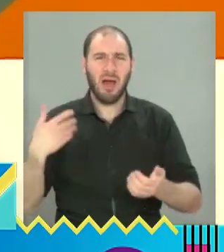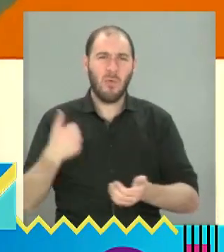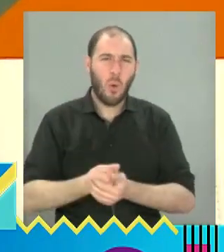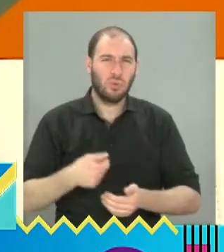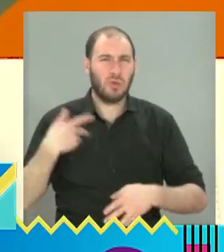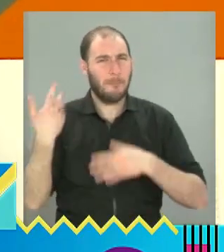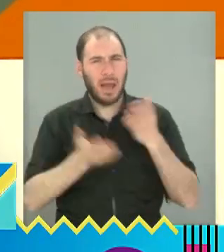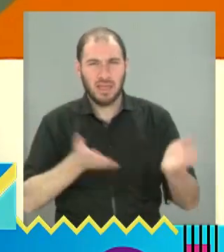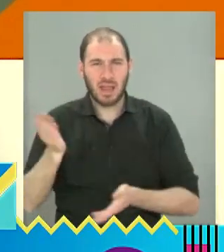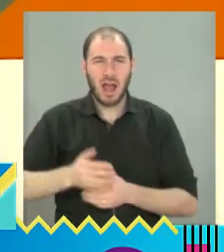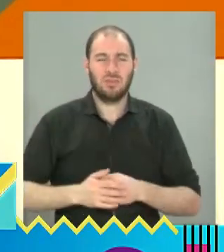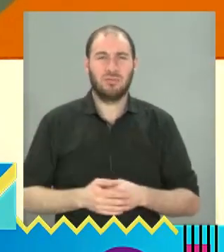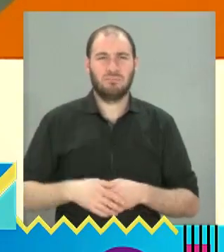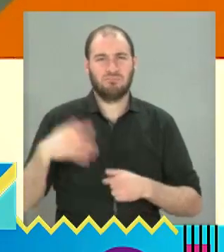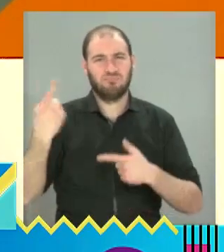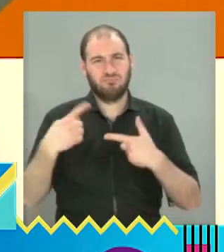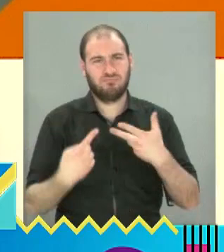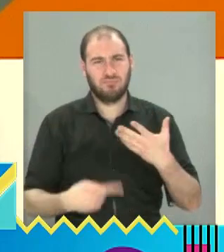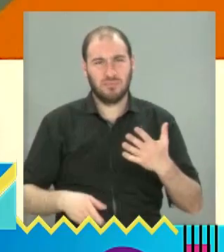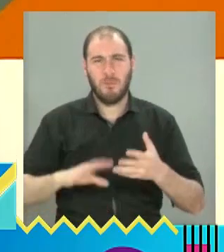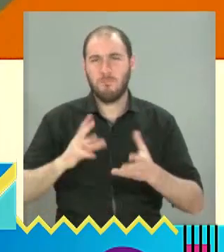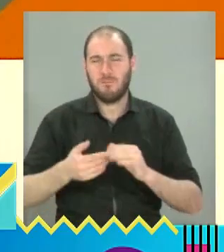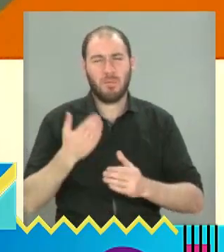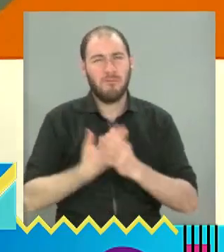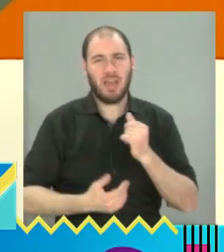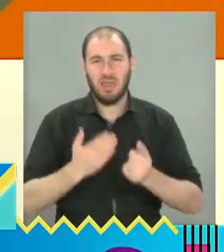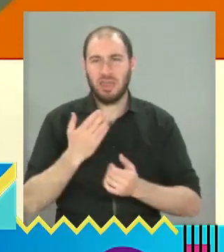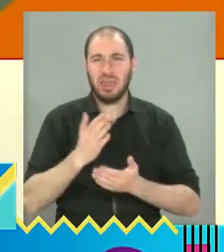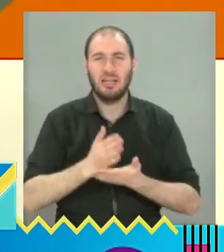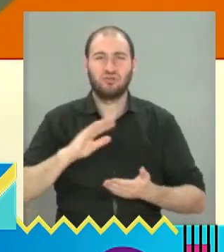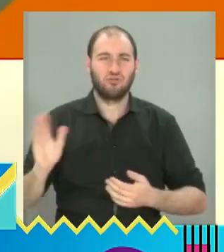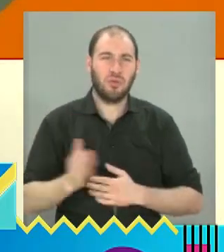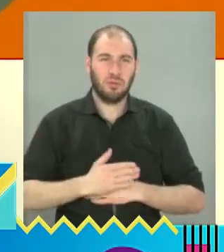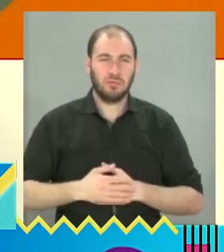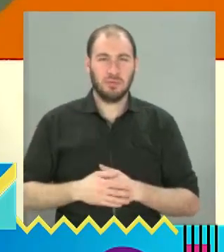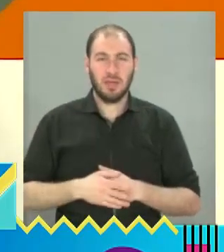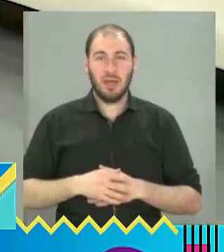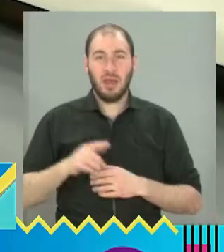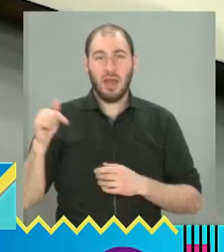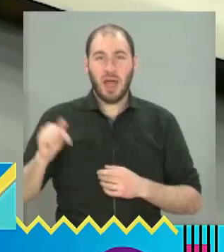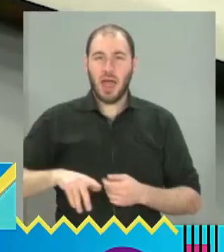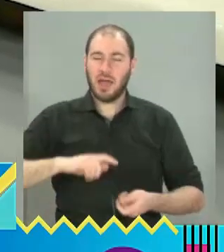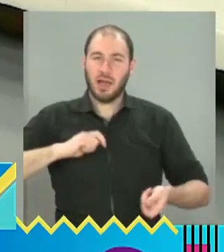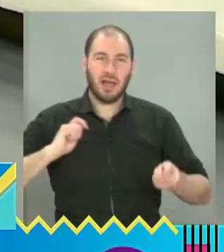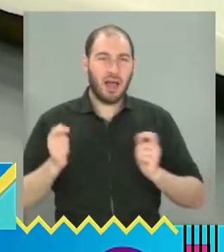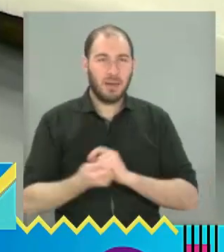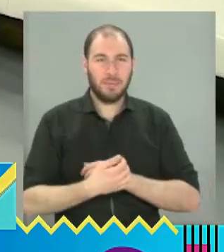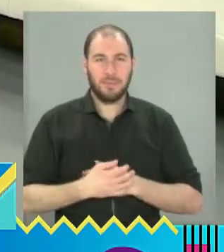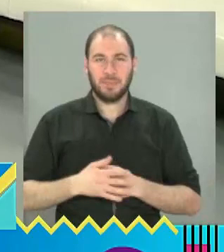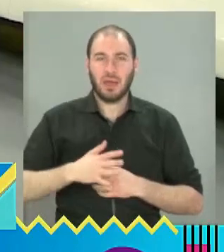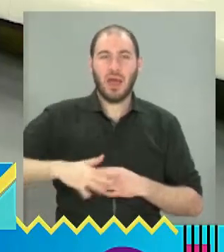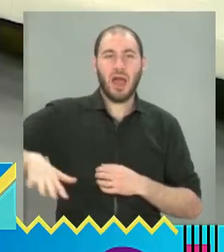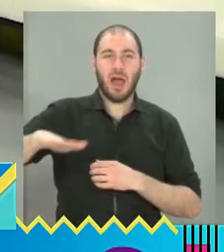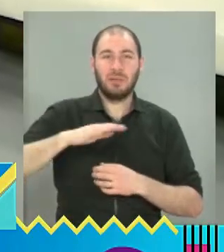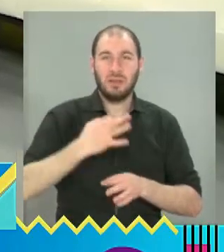abuso, maltrato, abarcamos todos los tipos de vulneraciones de derechos. Y ha cambiado mucho el